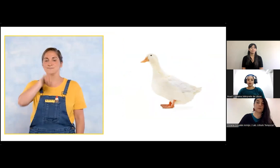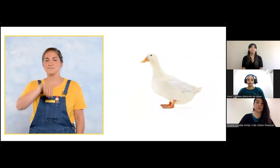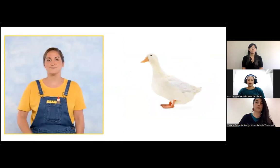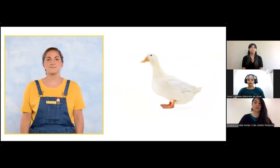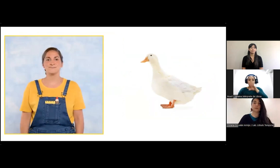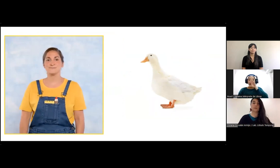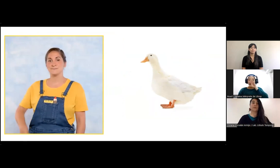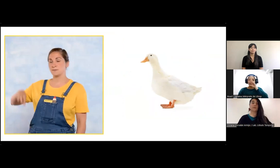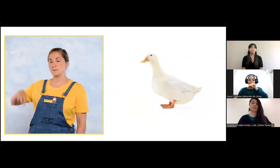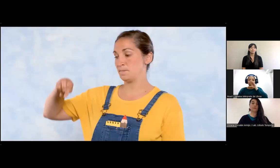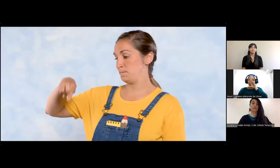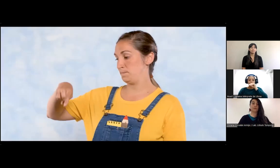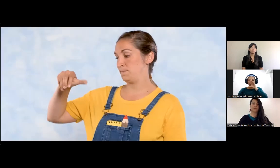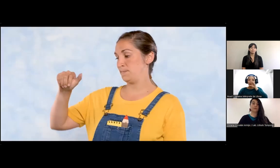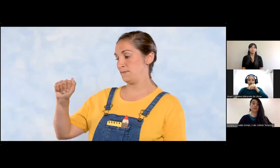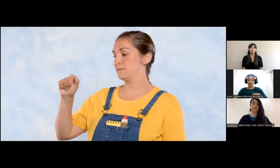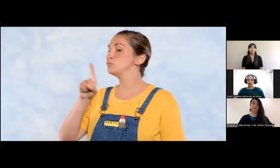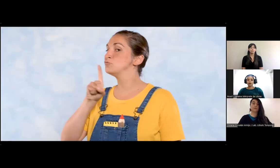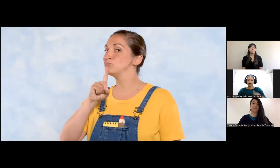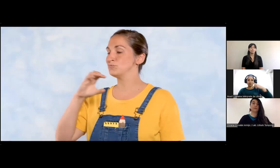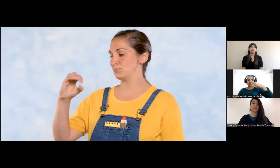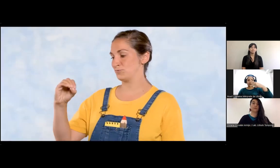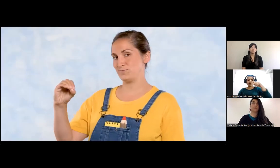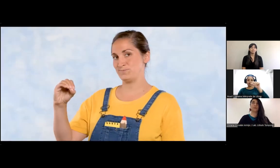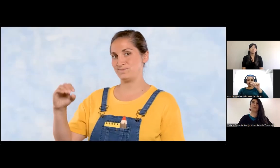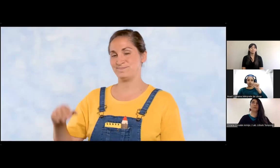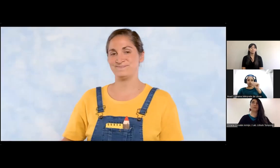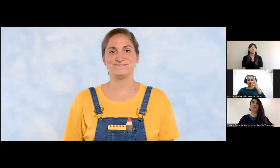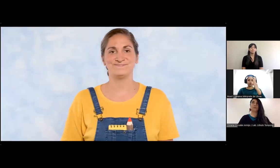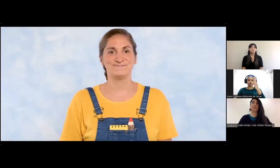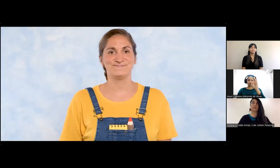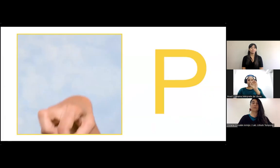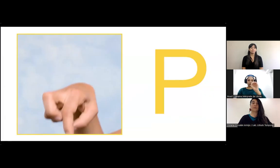Pato. P, A, T, O.